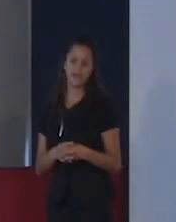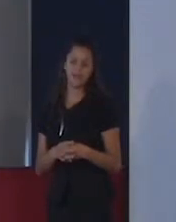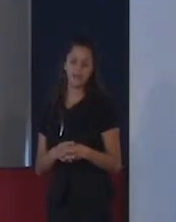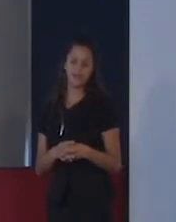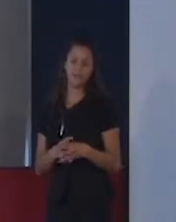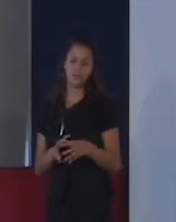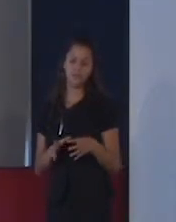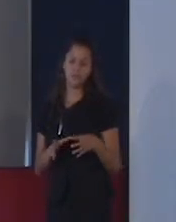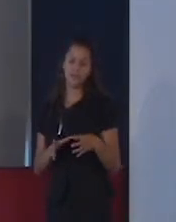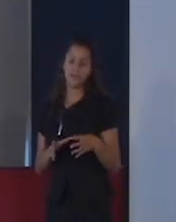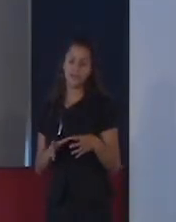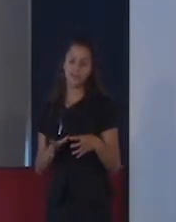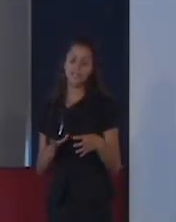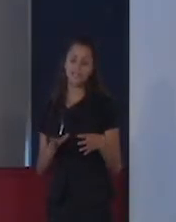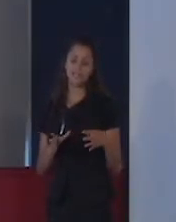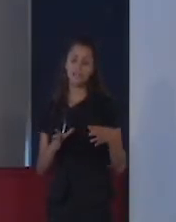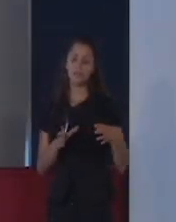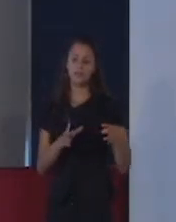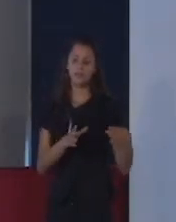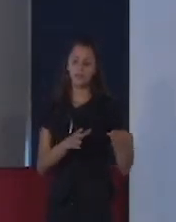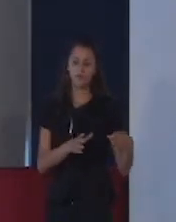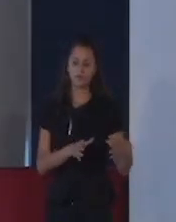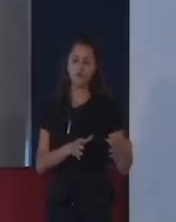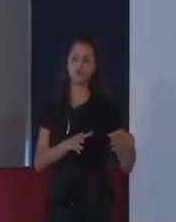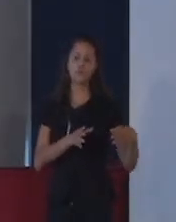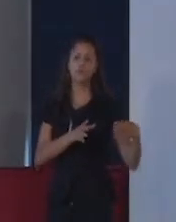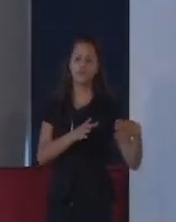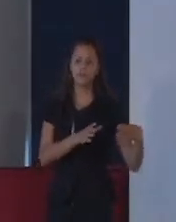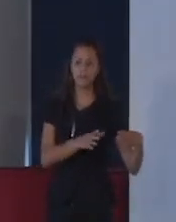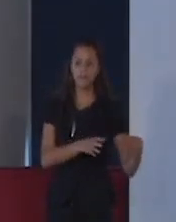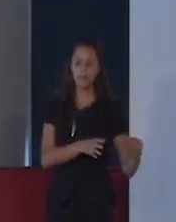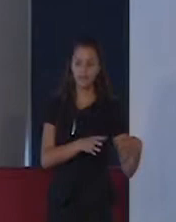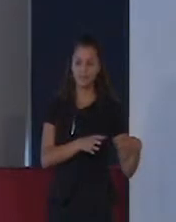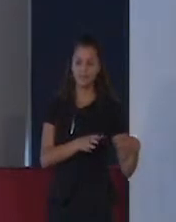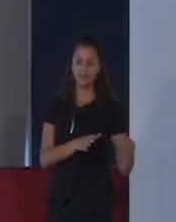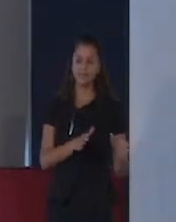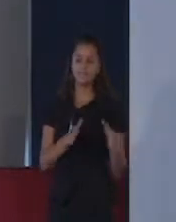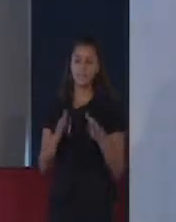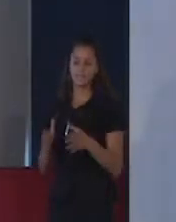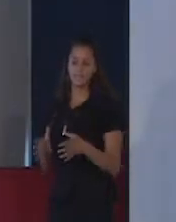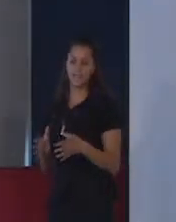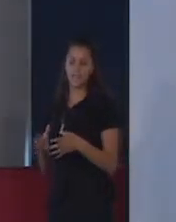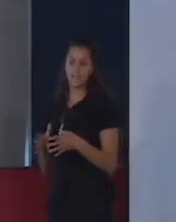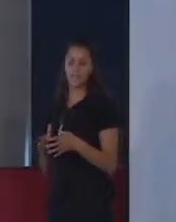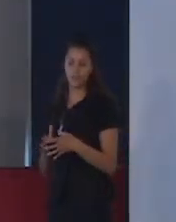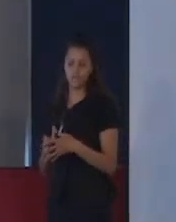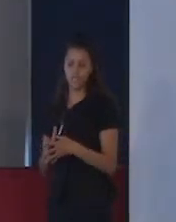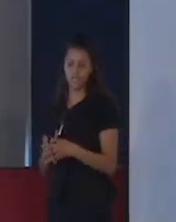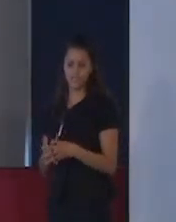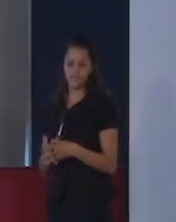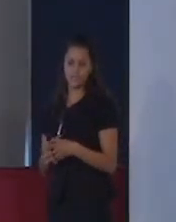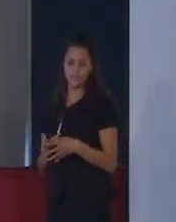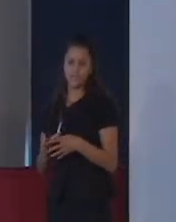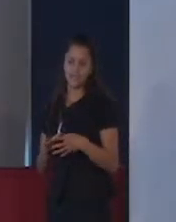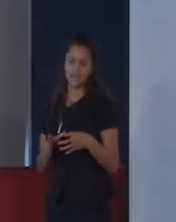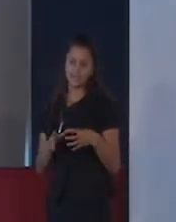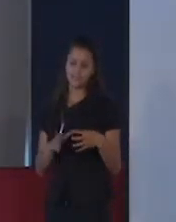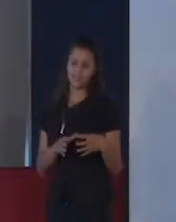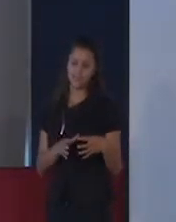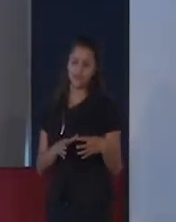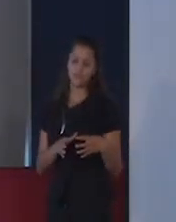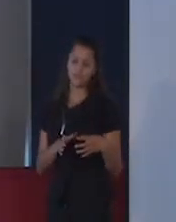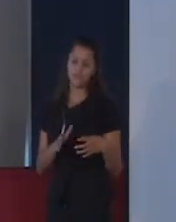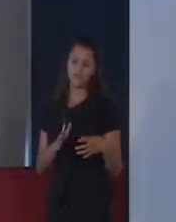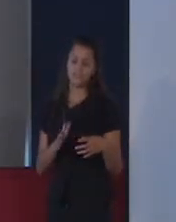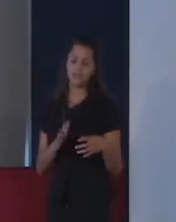se ha visto que se termina con una población con una enfermedad diferente a la población oyente, y en